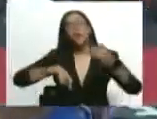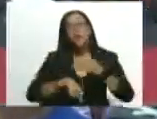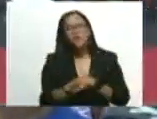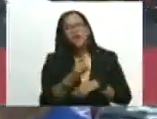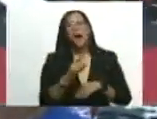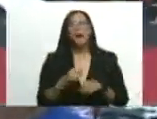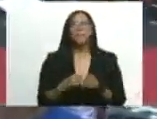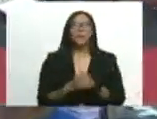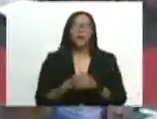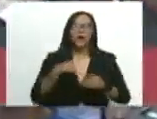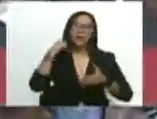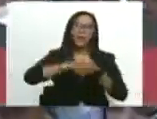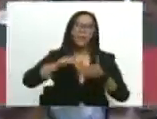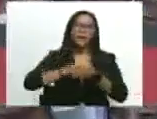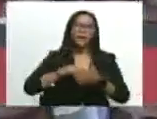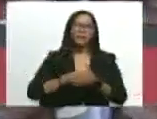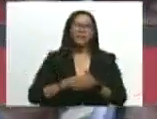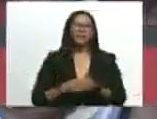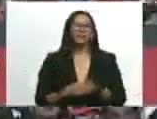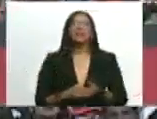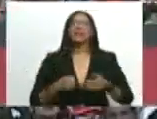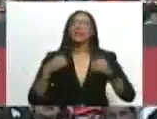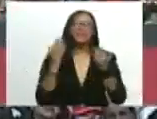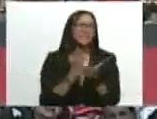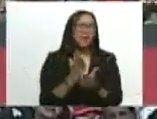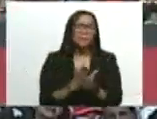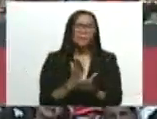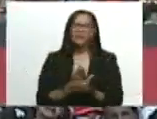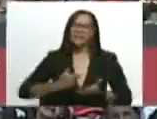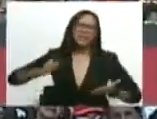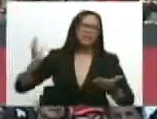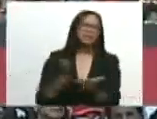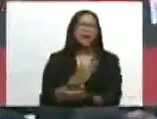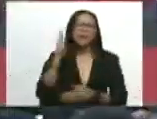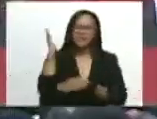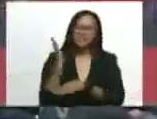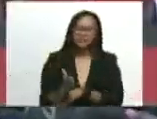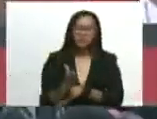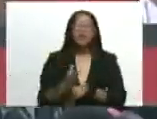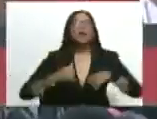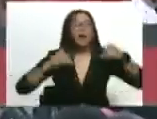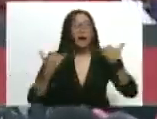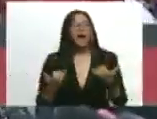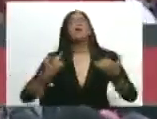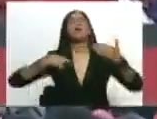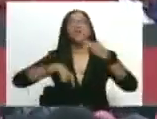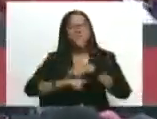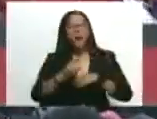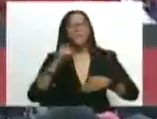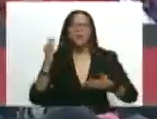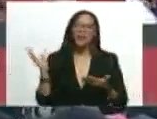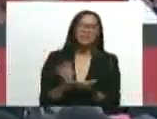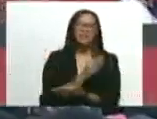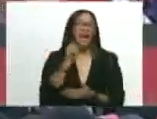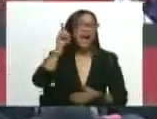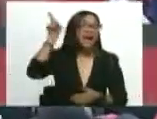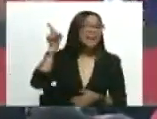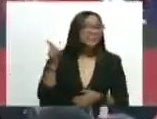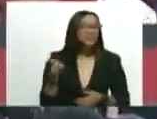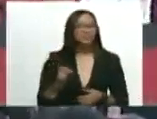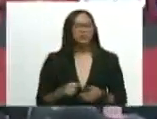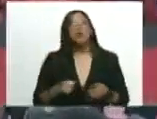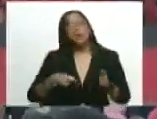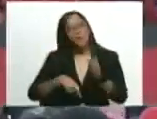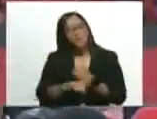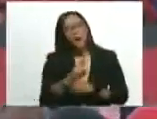al combate ya les derrotamos las sanciones ahora los vamos a derrotar a ellos los vamos